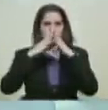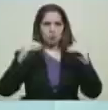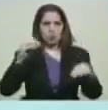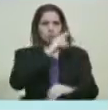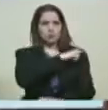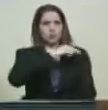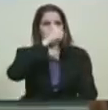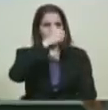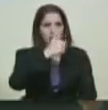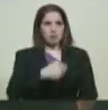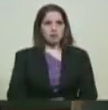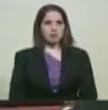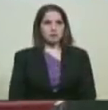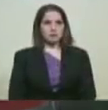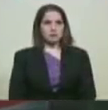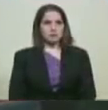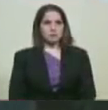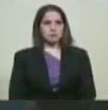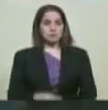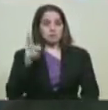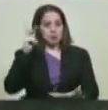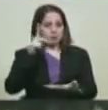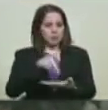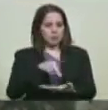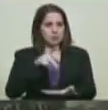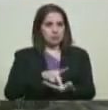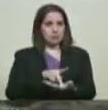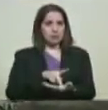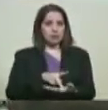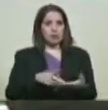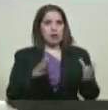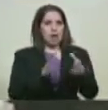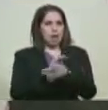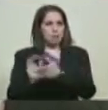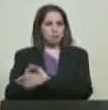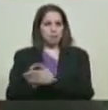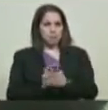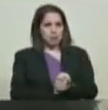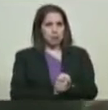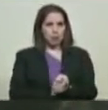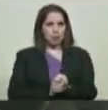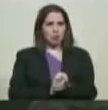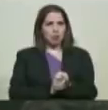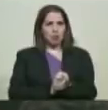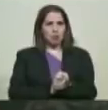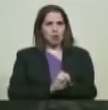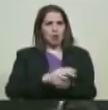autoridades presentes, compañero canciller Jorge Arriaza,